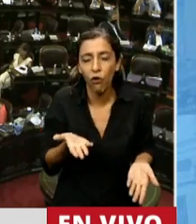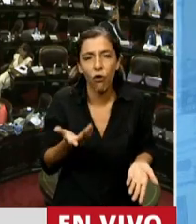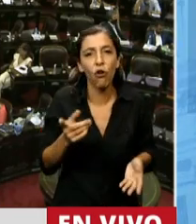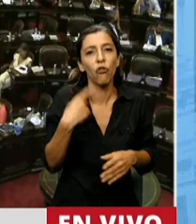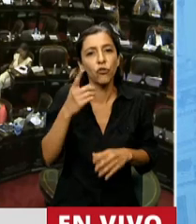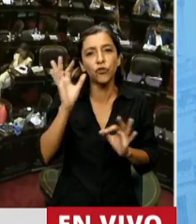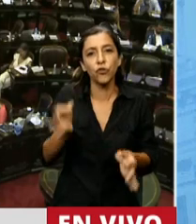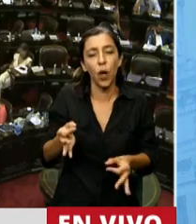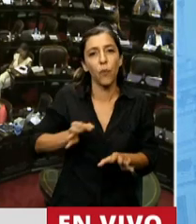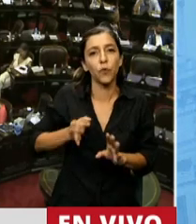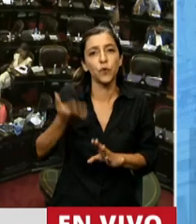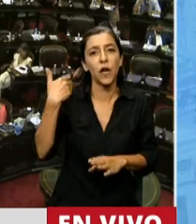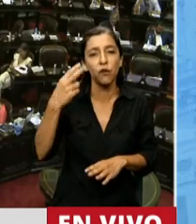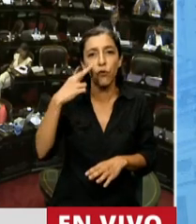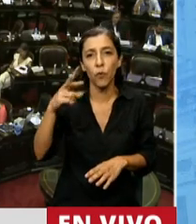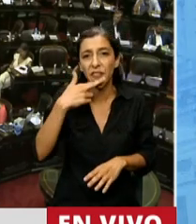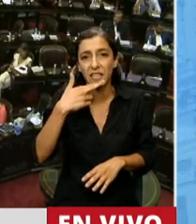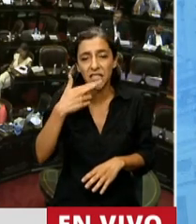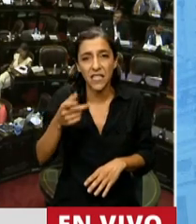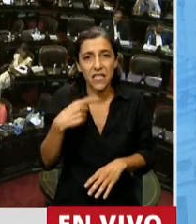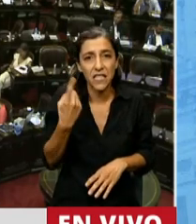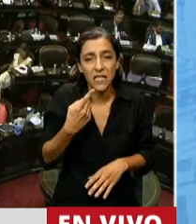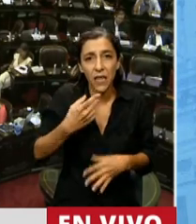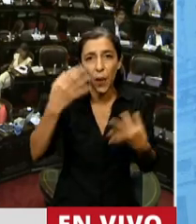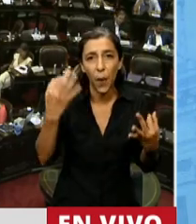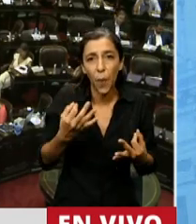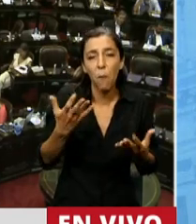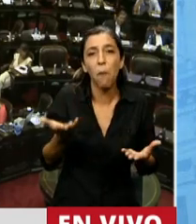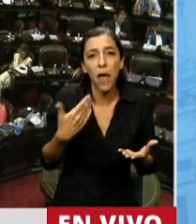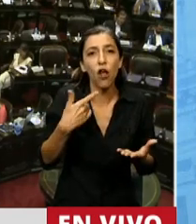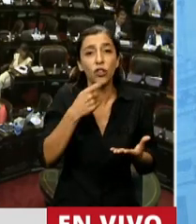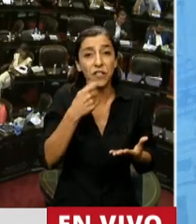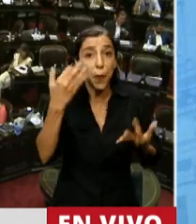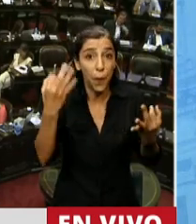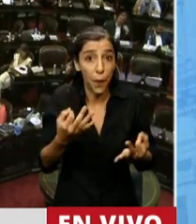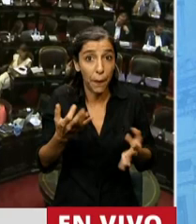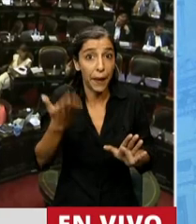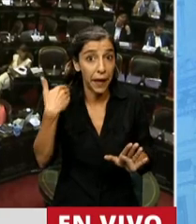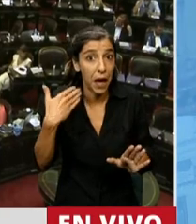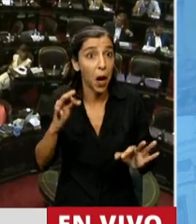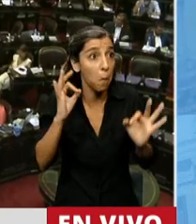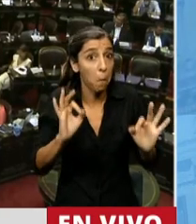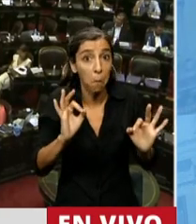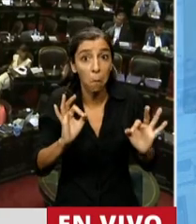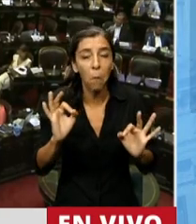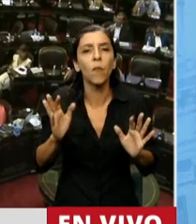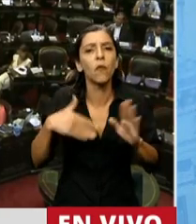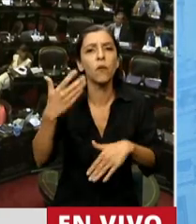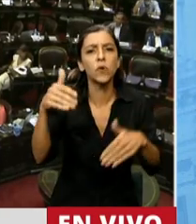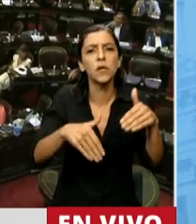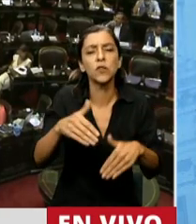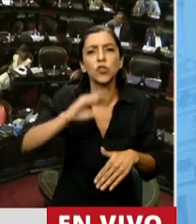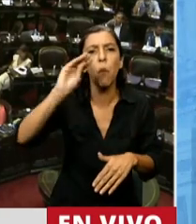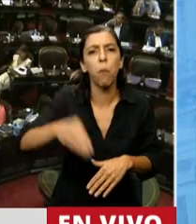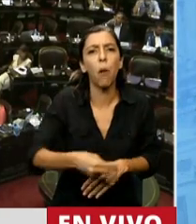año 2017, ¿por qué se perdieron las elecciones? ¿Por qué perdieron? Venían de ganar con